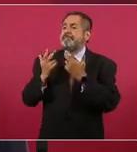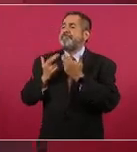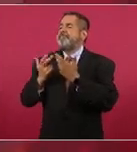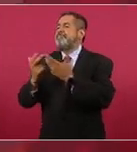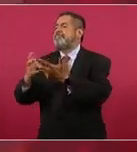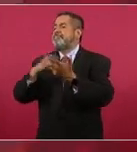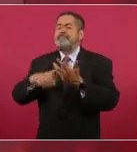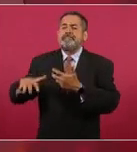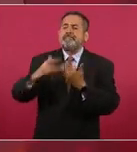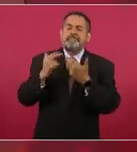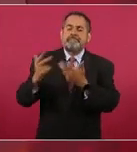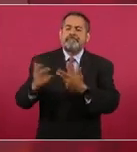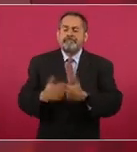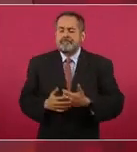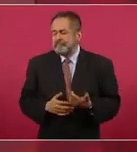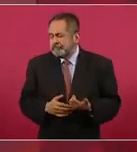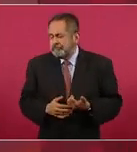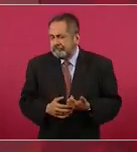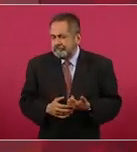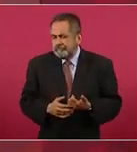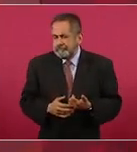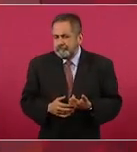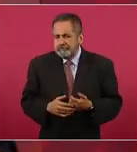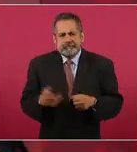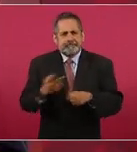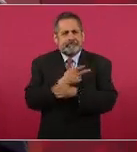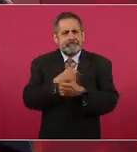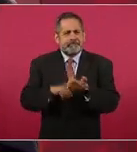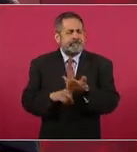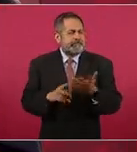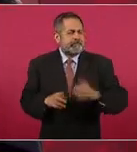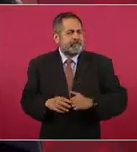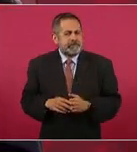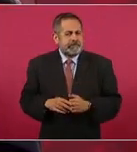¿cómo es que se está trabajando